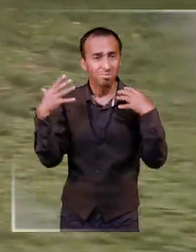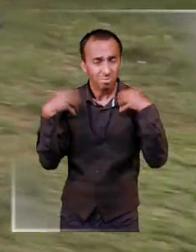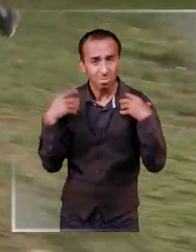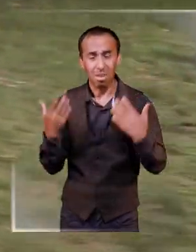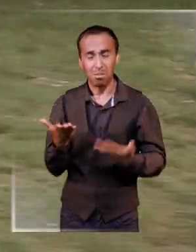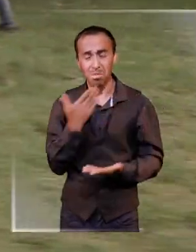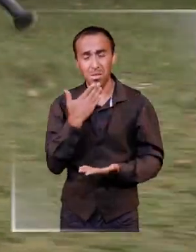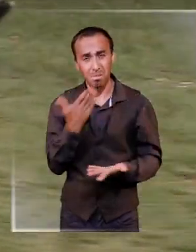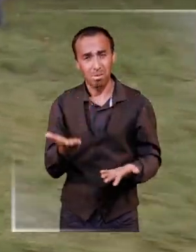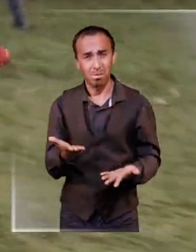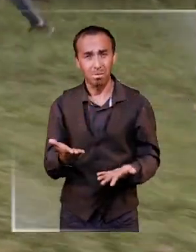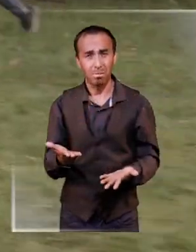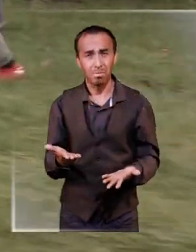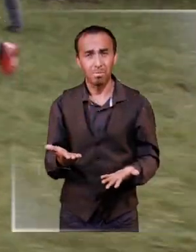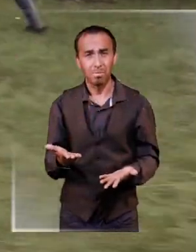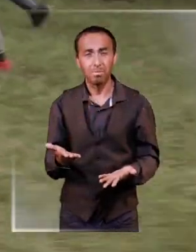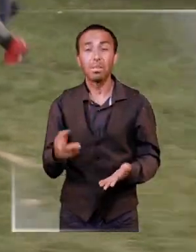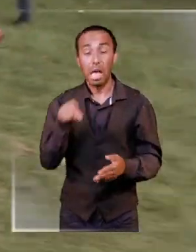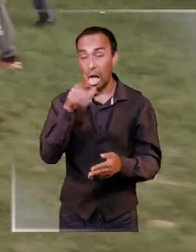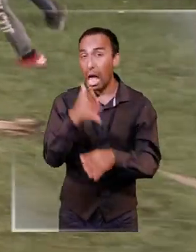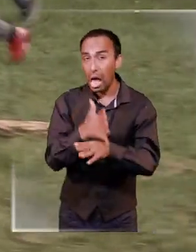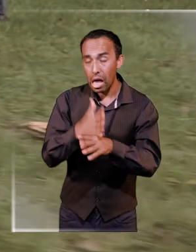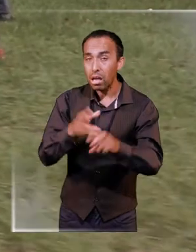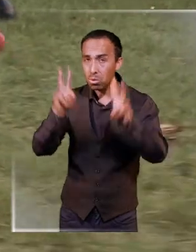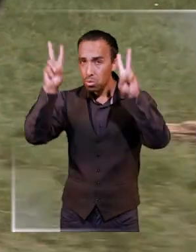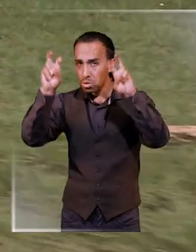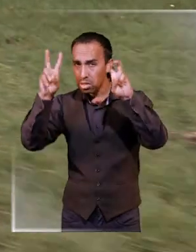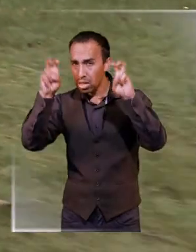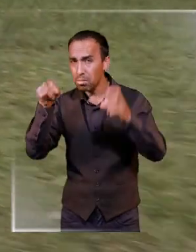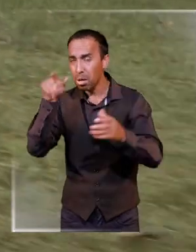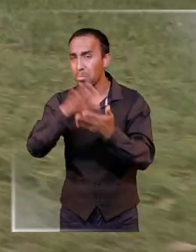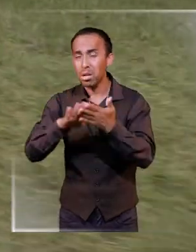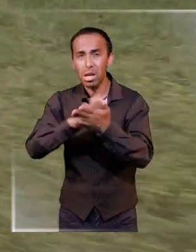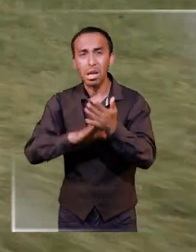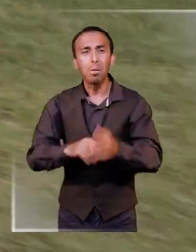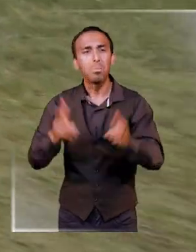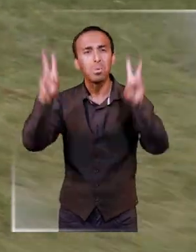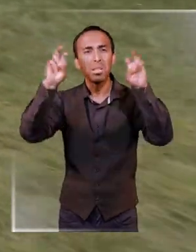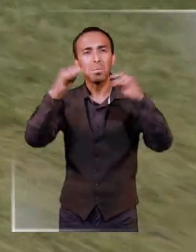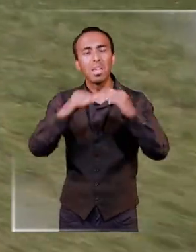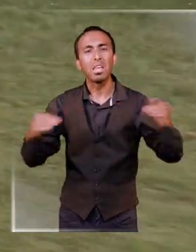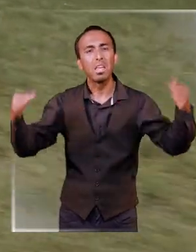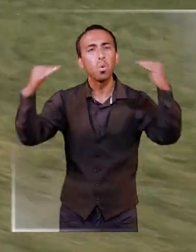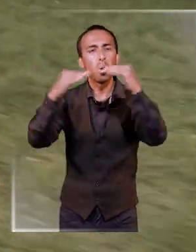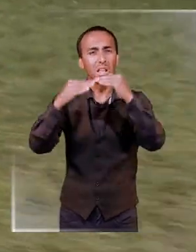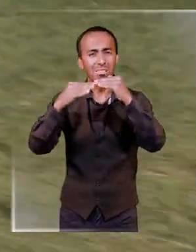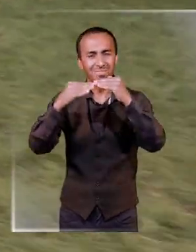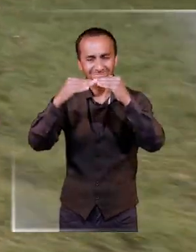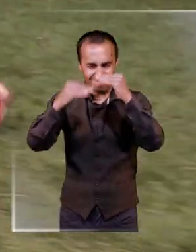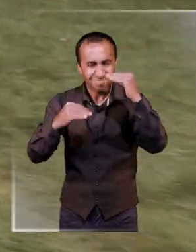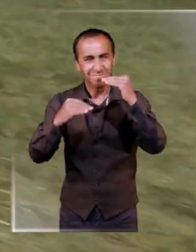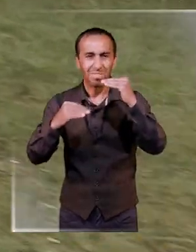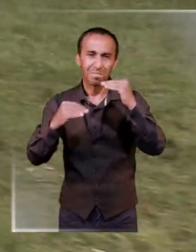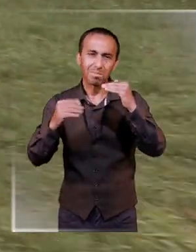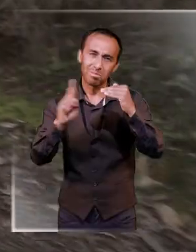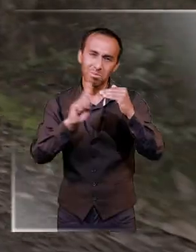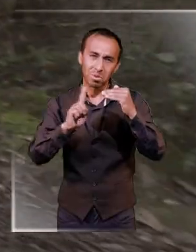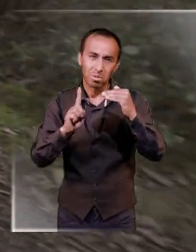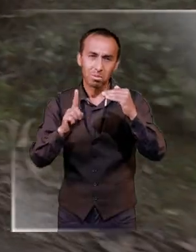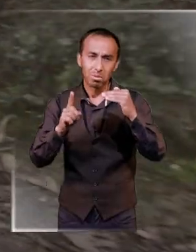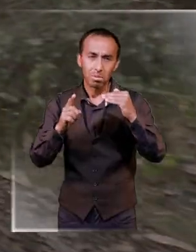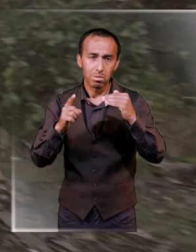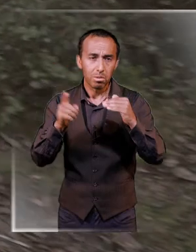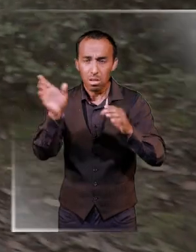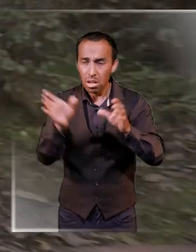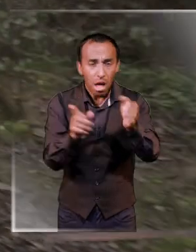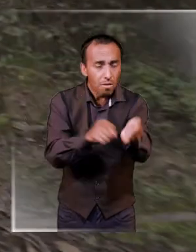como sociedad. Entonces es muy duro ver eso. Finalmente hay un tema que tiene que ver otra vez más con la igualdad, con lo desigual que finalmente el